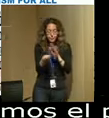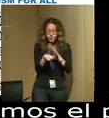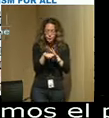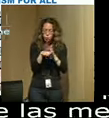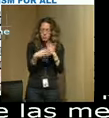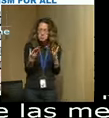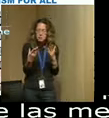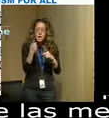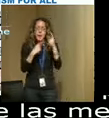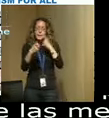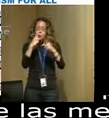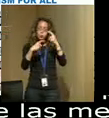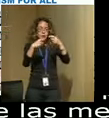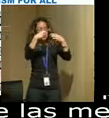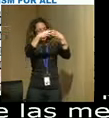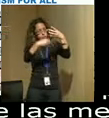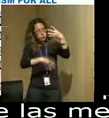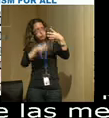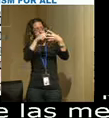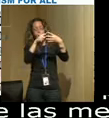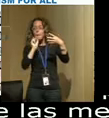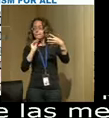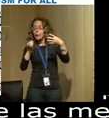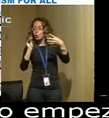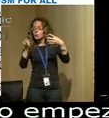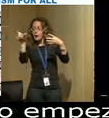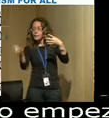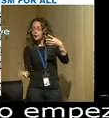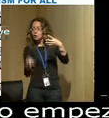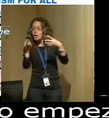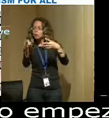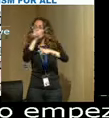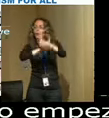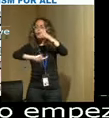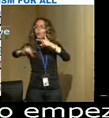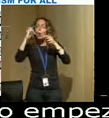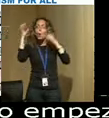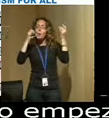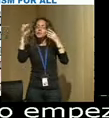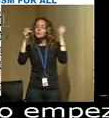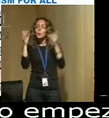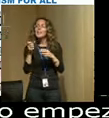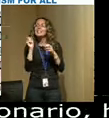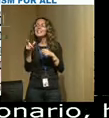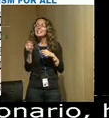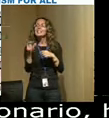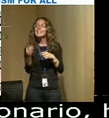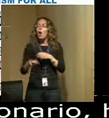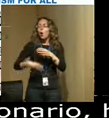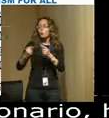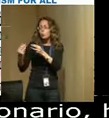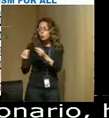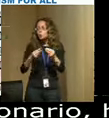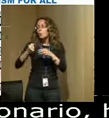había preguntas en las cuales se le preguntaba al individuo con qué frecuencia realizaba una serie de actividades, y entre esas actividades estaba la